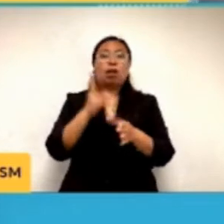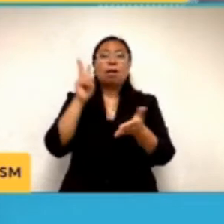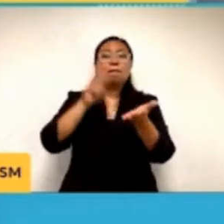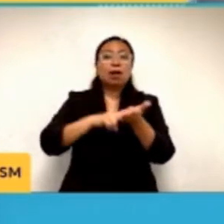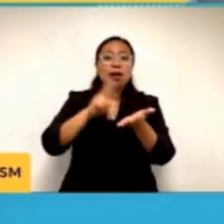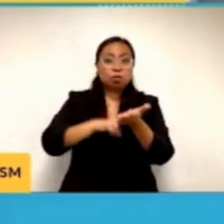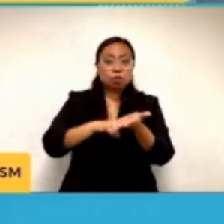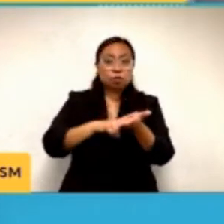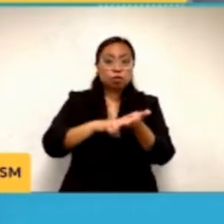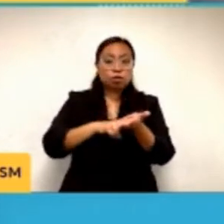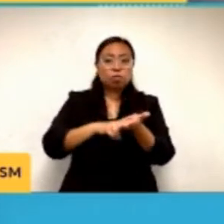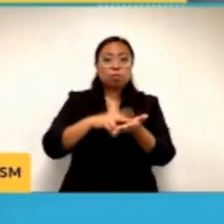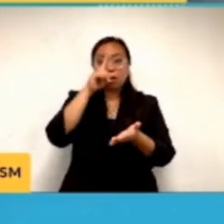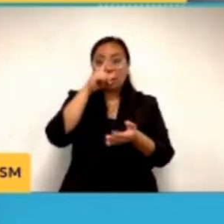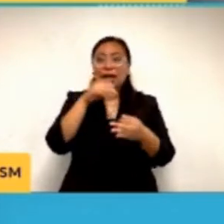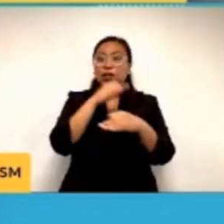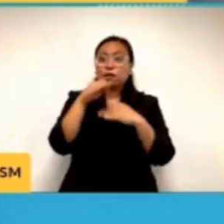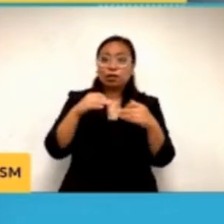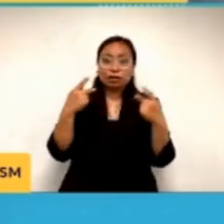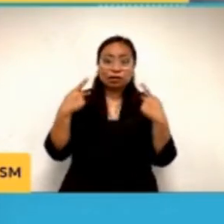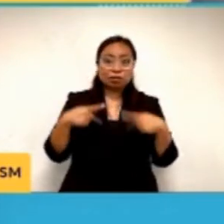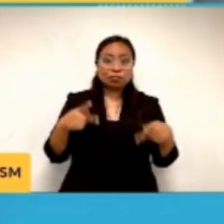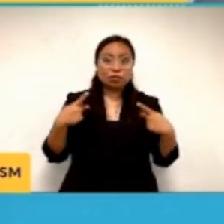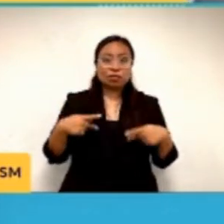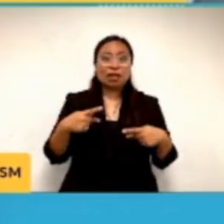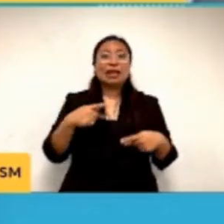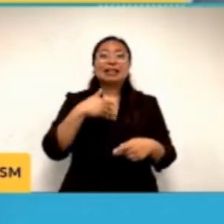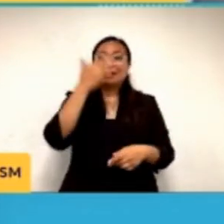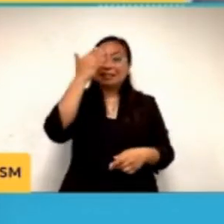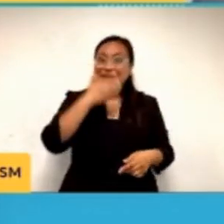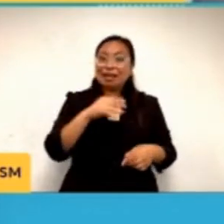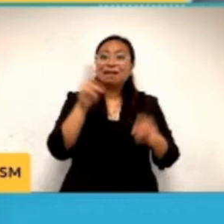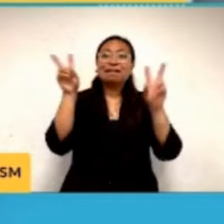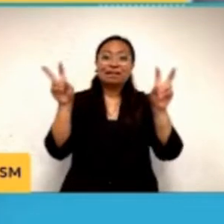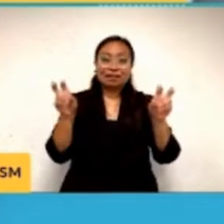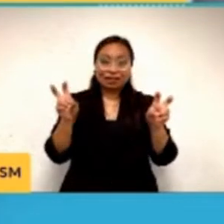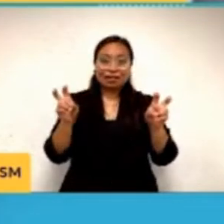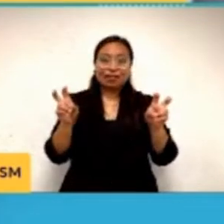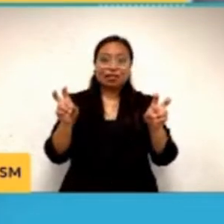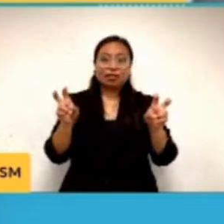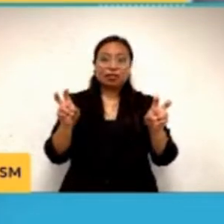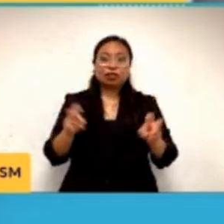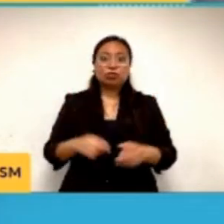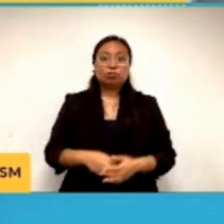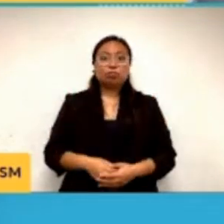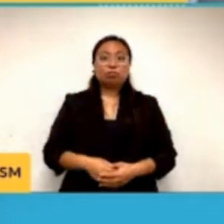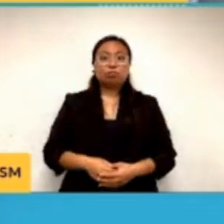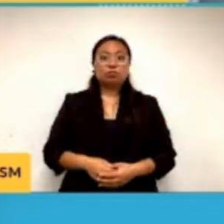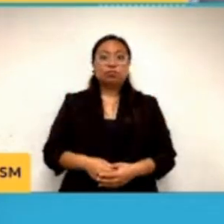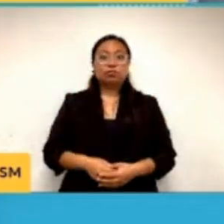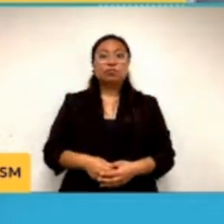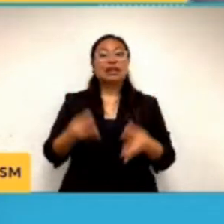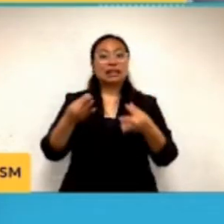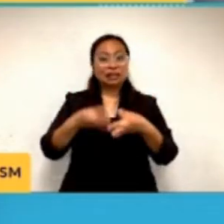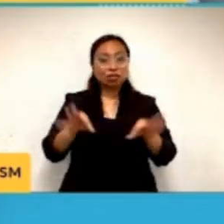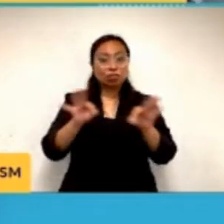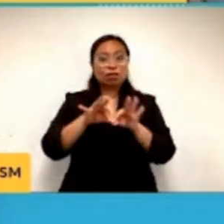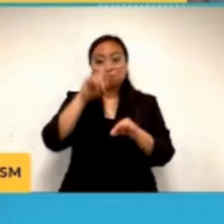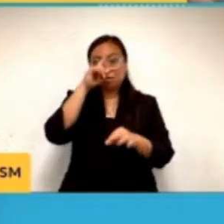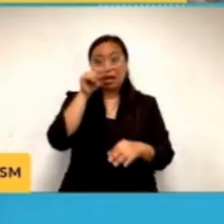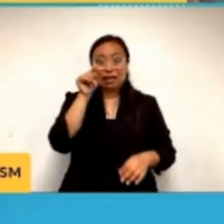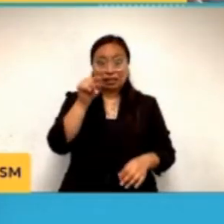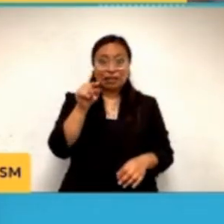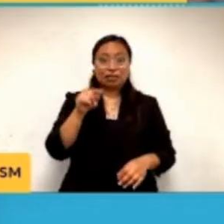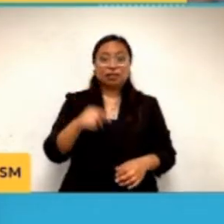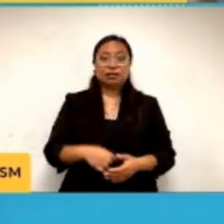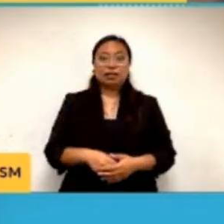persona referente, como una persona que sabe del tema que es importante para ti.